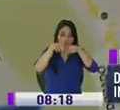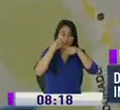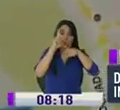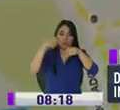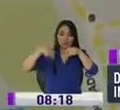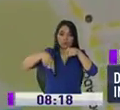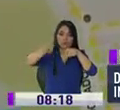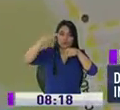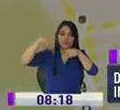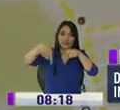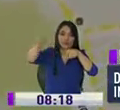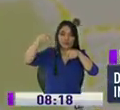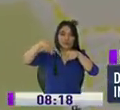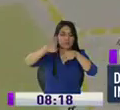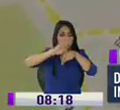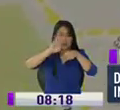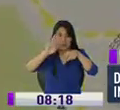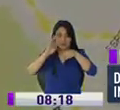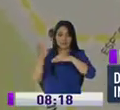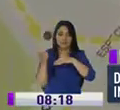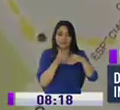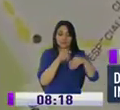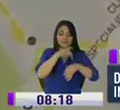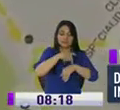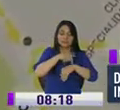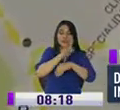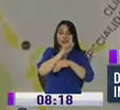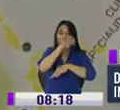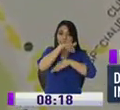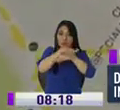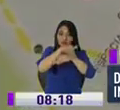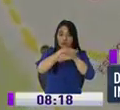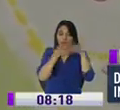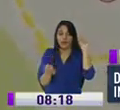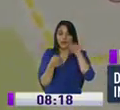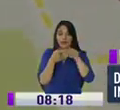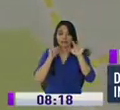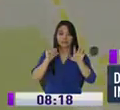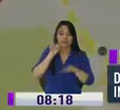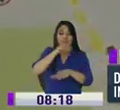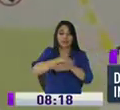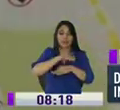sentido occidente-oriente. A partir de la 1 de la tarde hasta las 6 de la tarde,